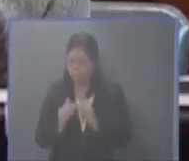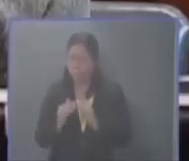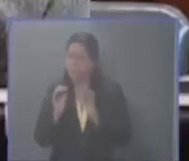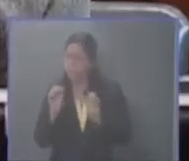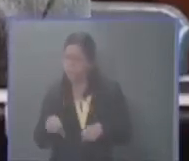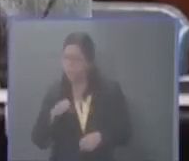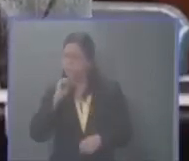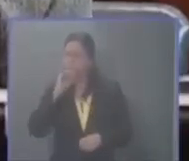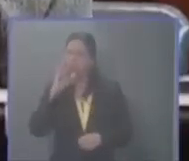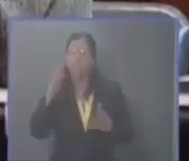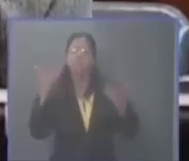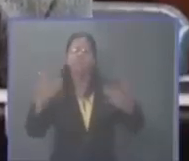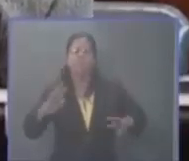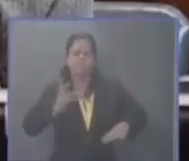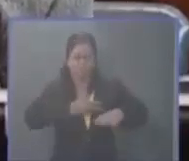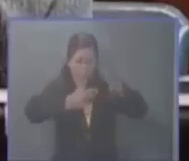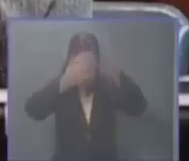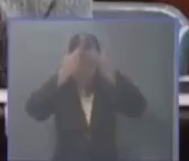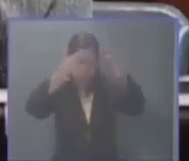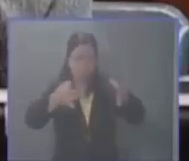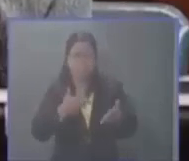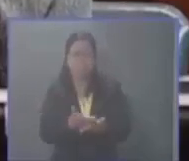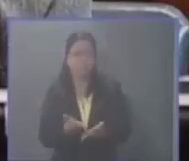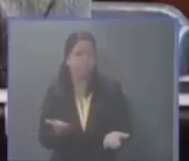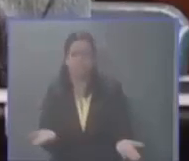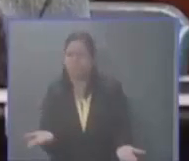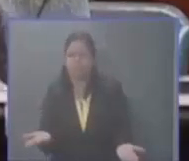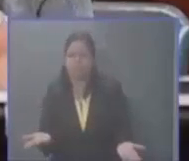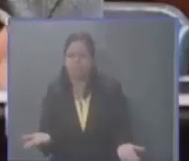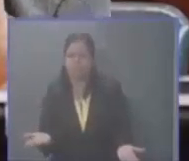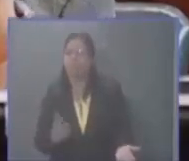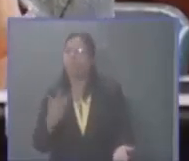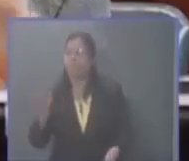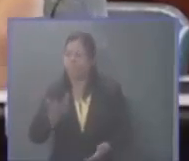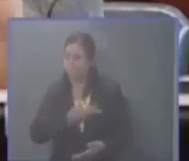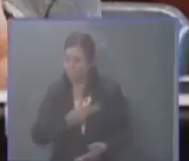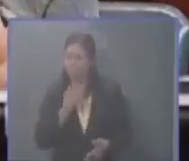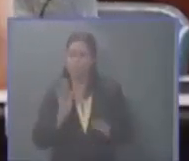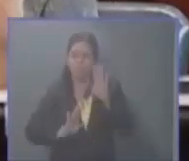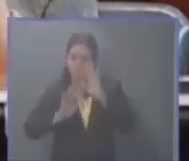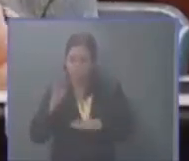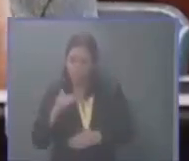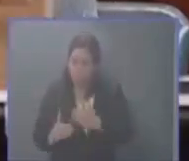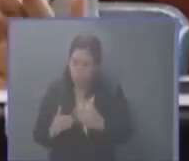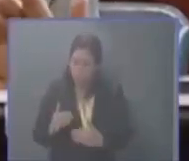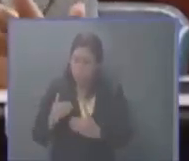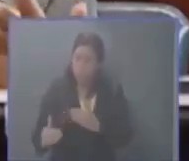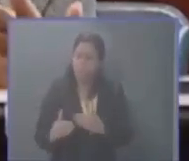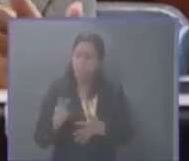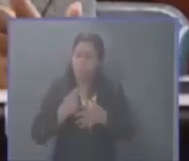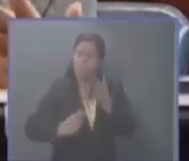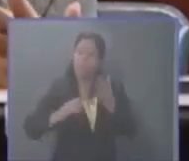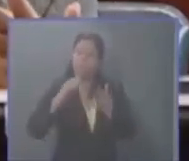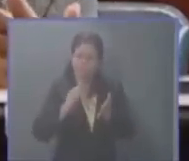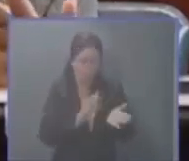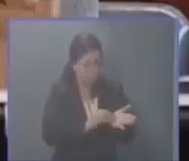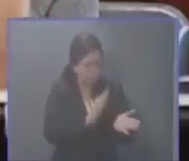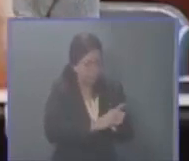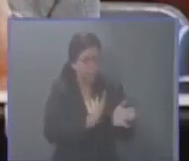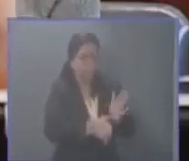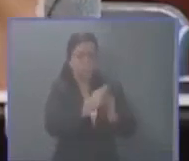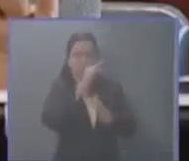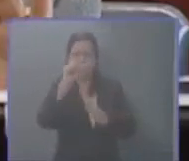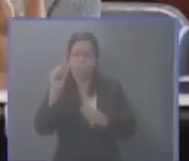decir que ya tenemos decisión y propuesta. Nosotros estamos participando en un proceso institucional,